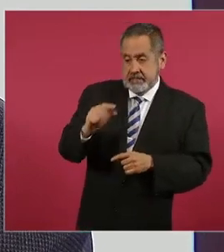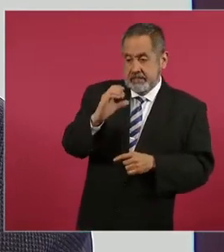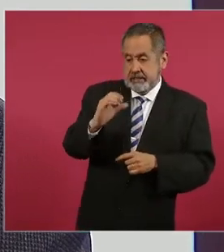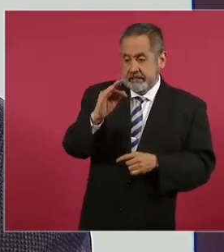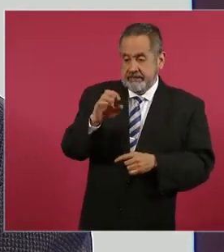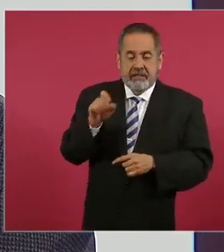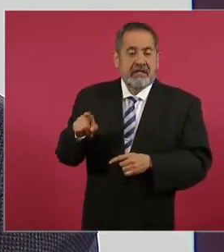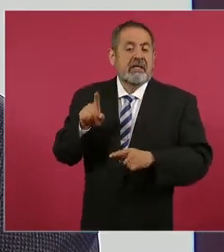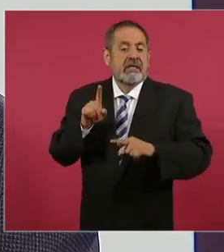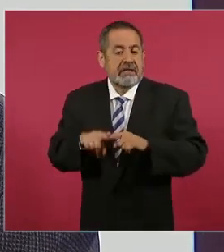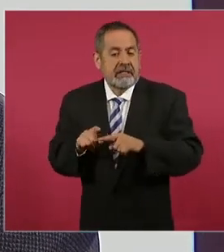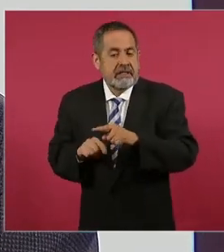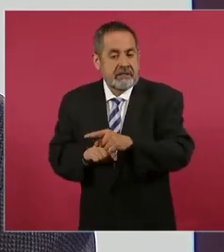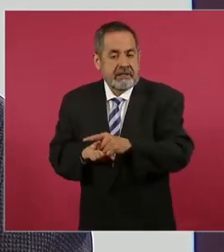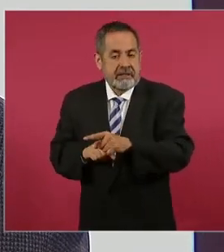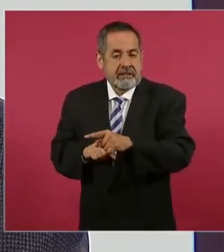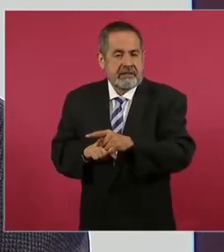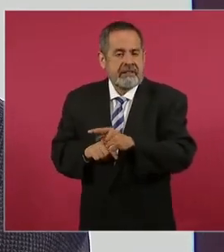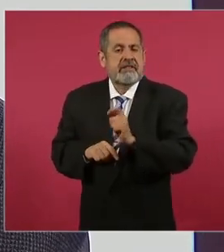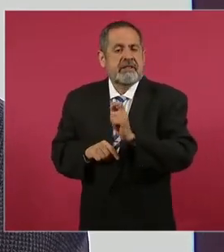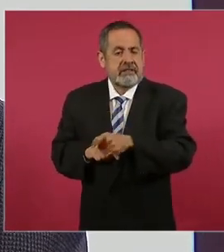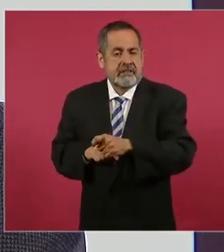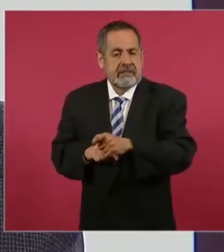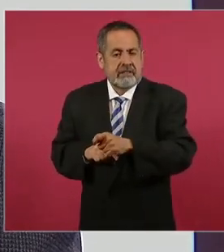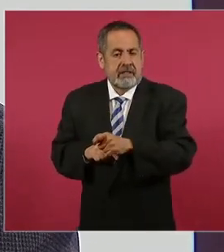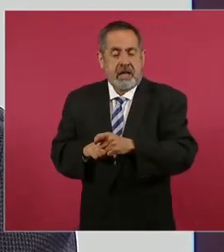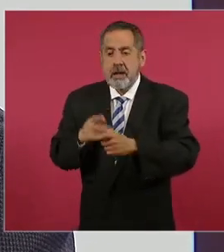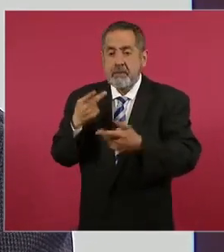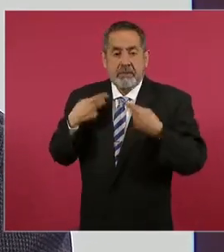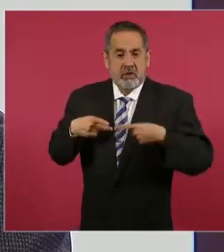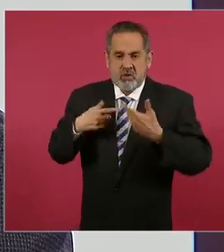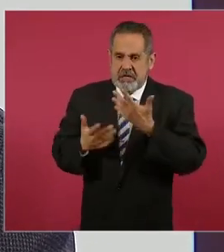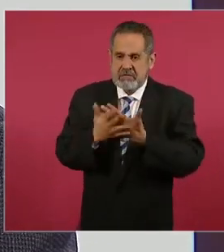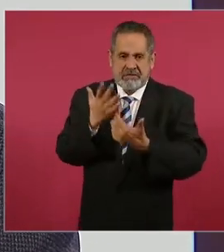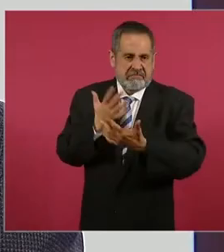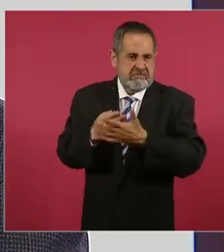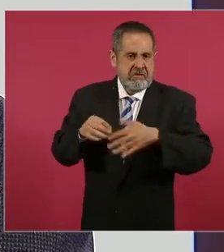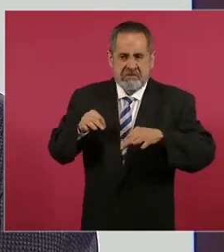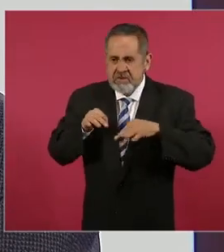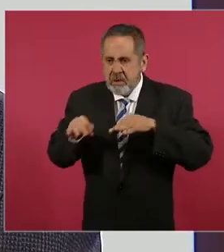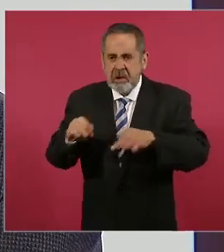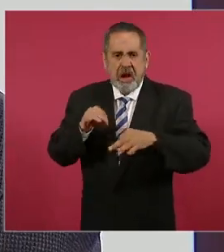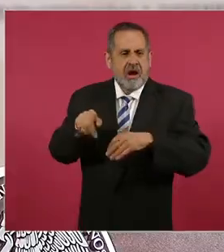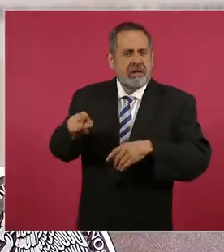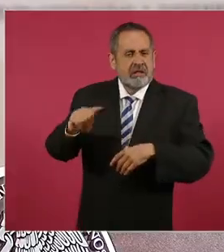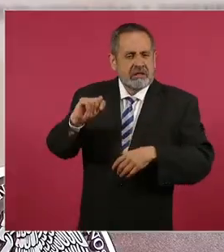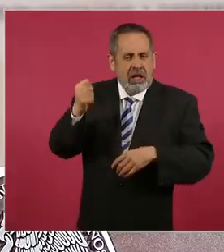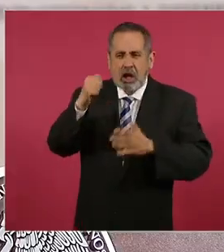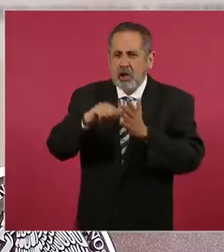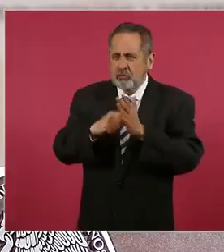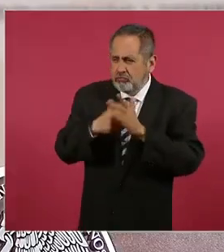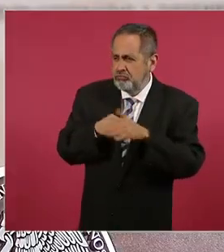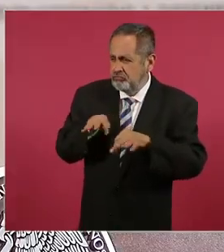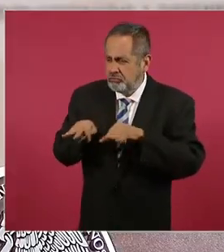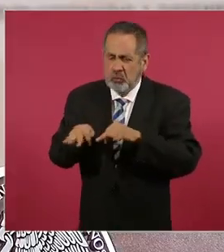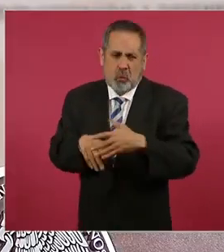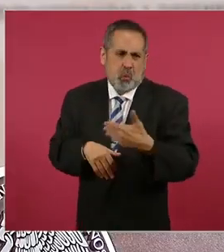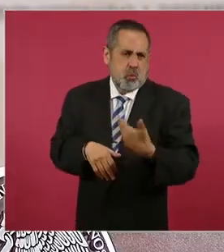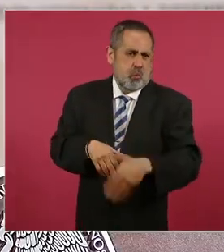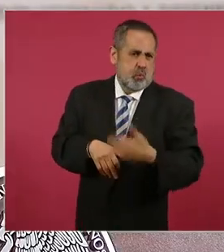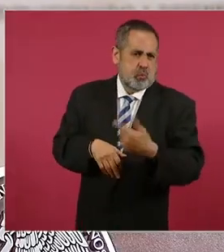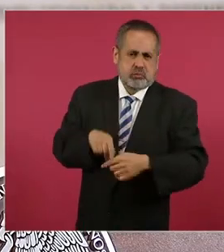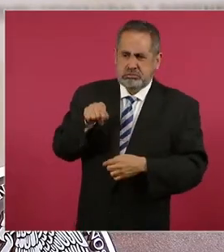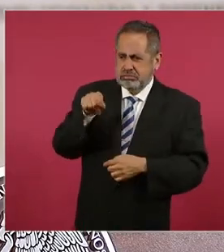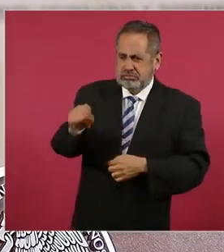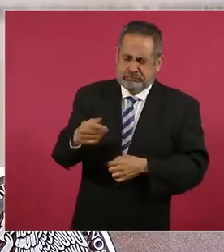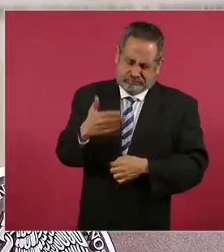valor fundamental que es los que son los trabajadores y los técnicos, que son, sin duda alguna,